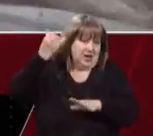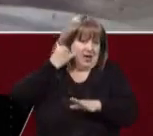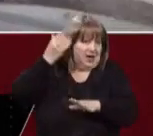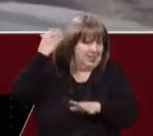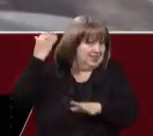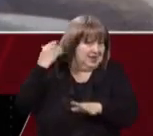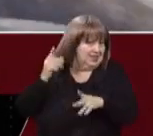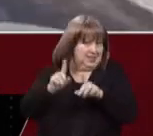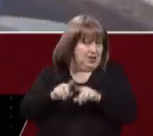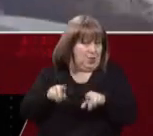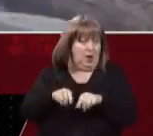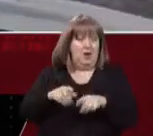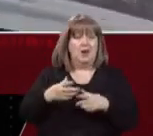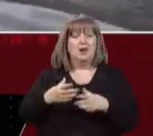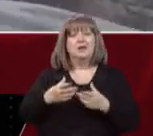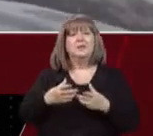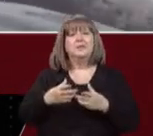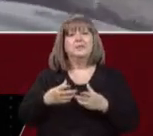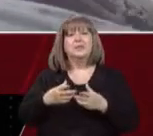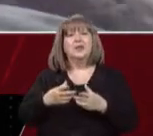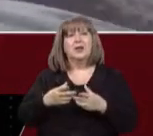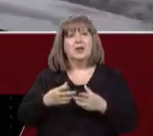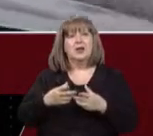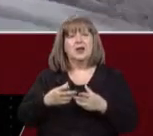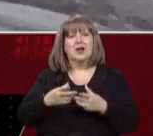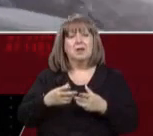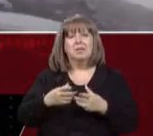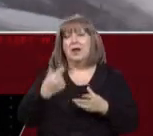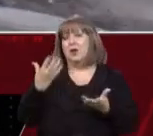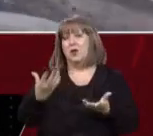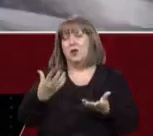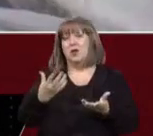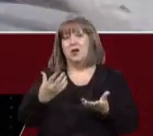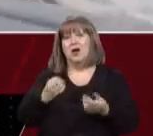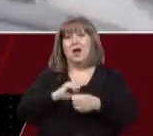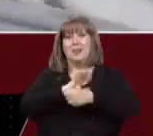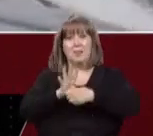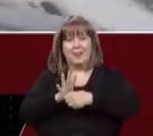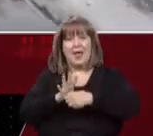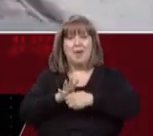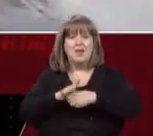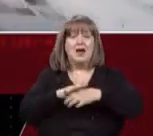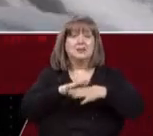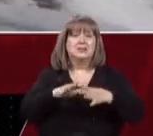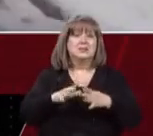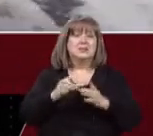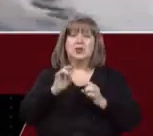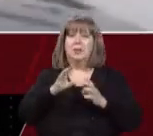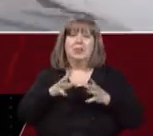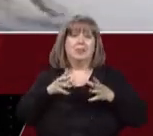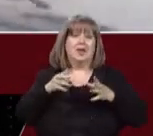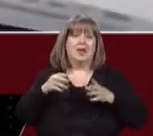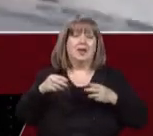implementando previo a la pandemia Obviamente el tiempo de pandemia obligó a desdoblar a que estuviéramos funcionando